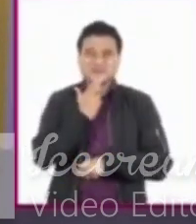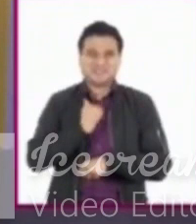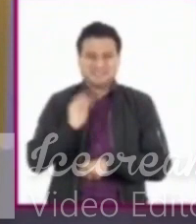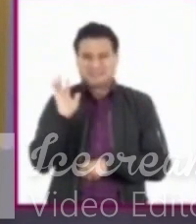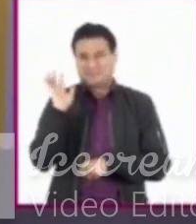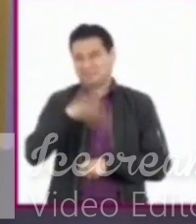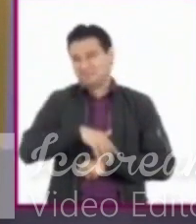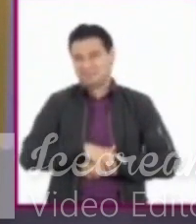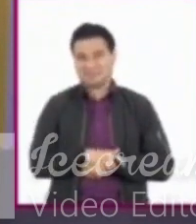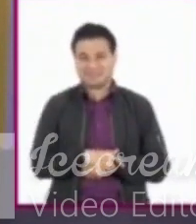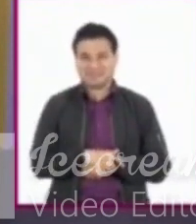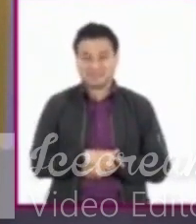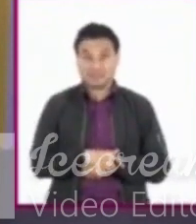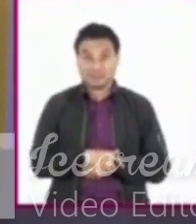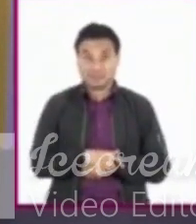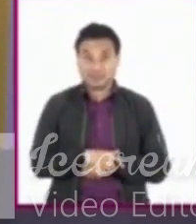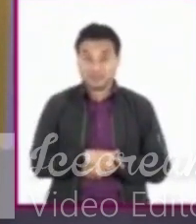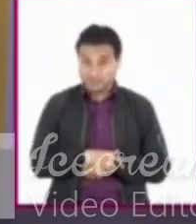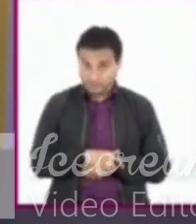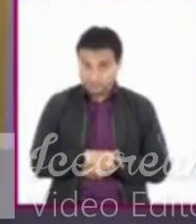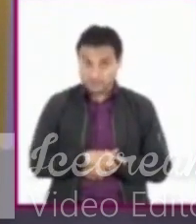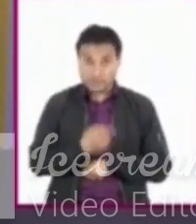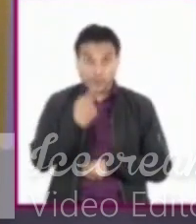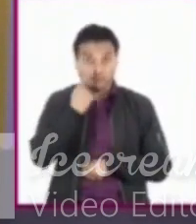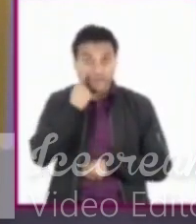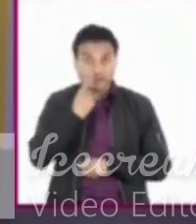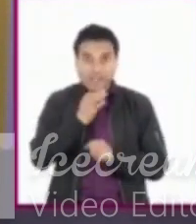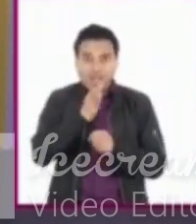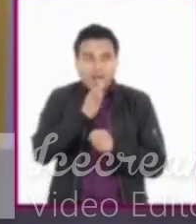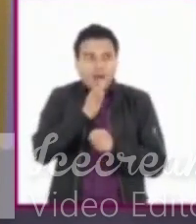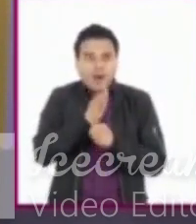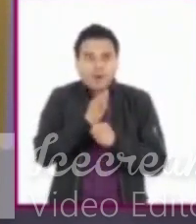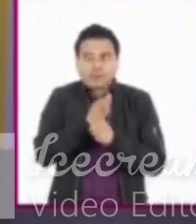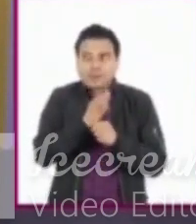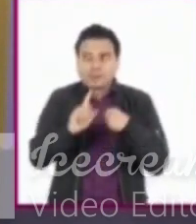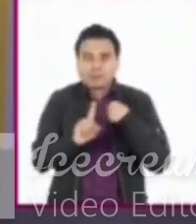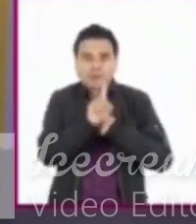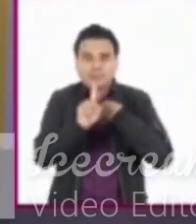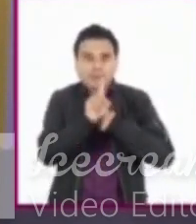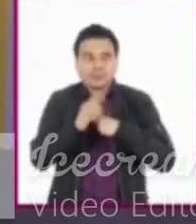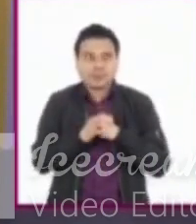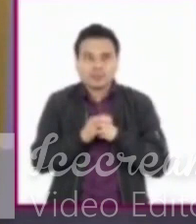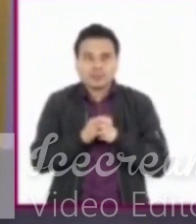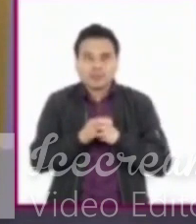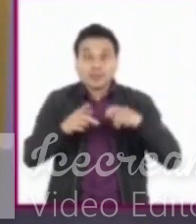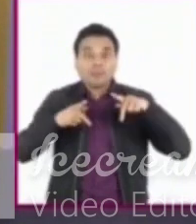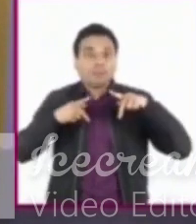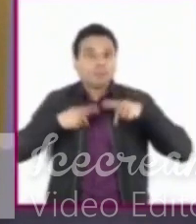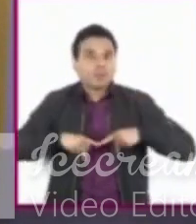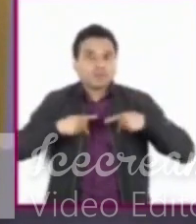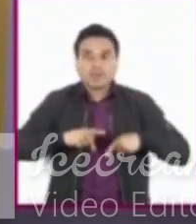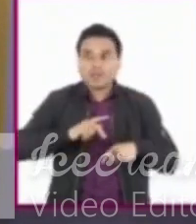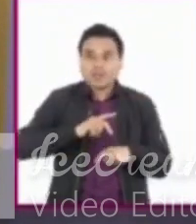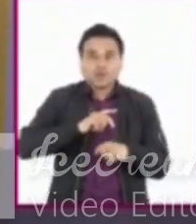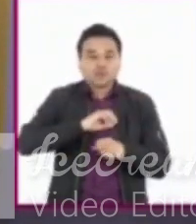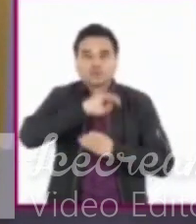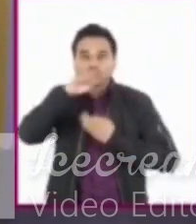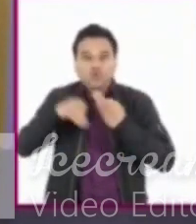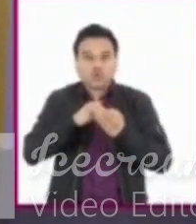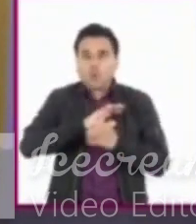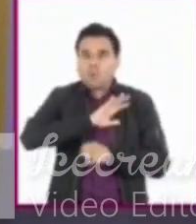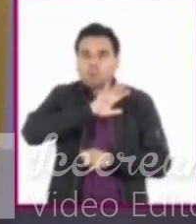al mismo tiempo, si analizamos la situación actual, todo el mundo está en busca de la vacuna